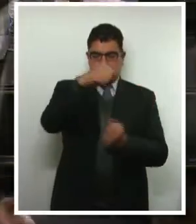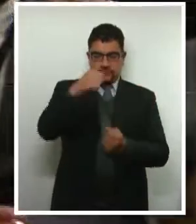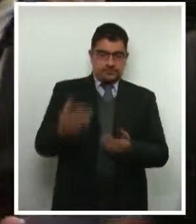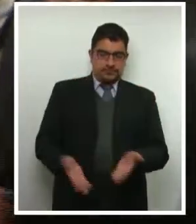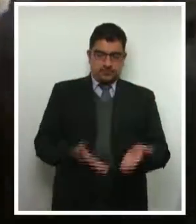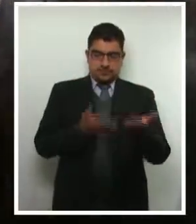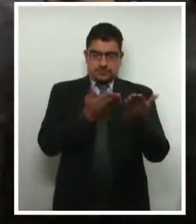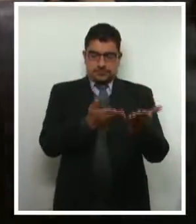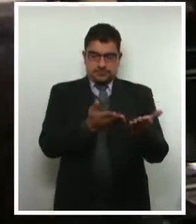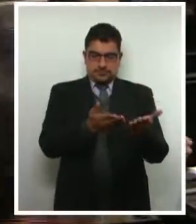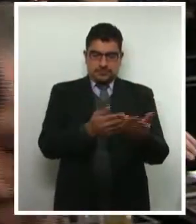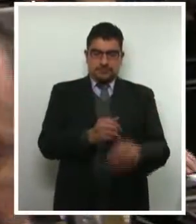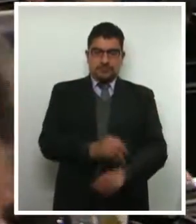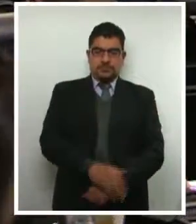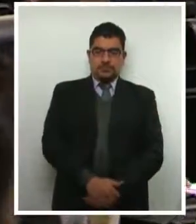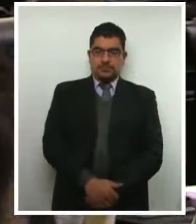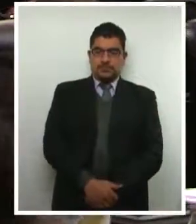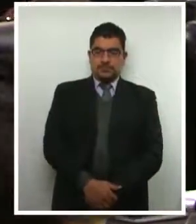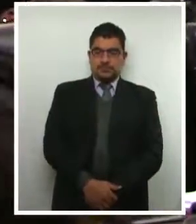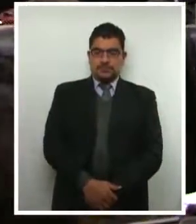proyecto de decreto.